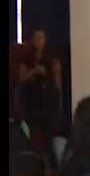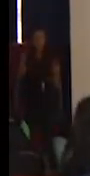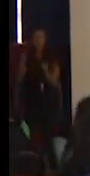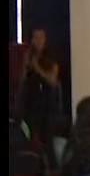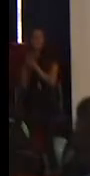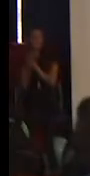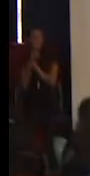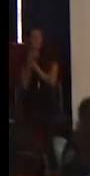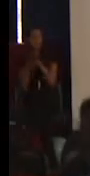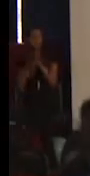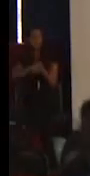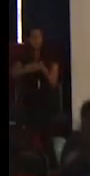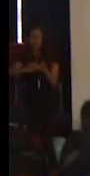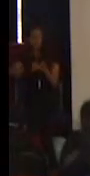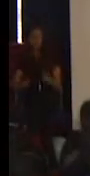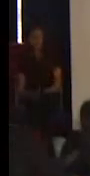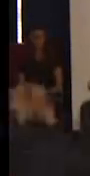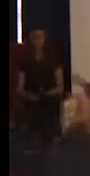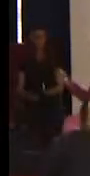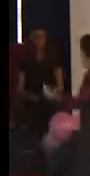¿Alguien necesita otra bomba?